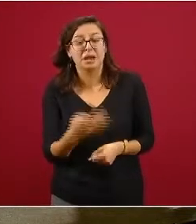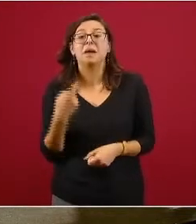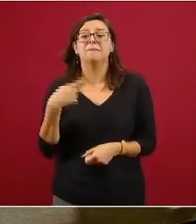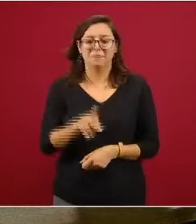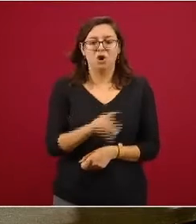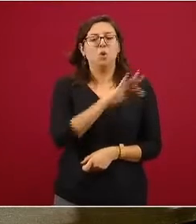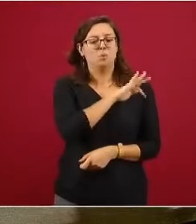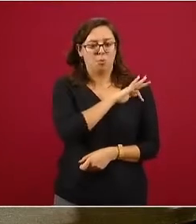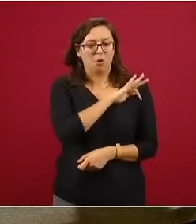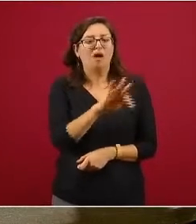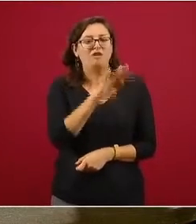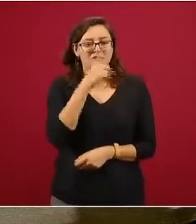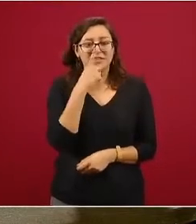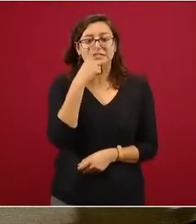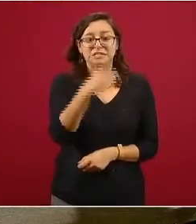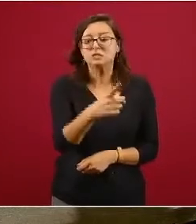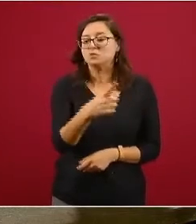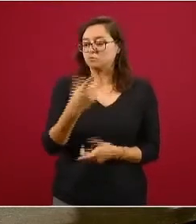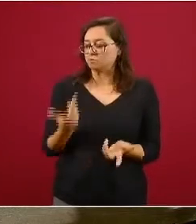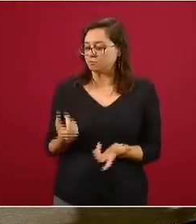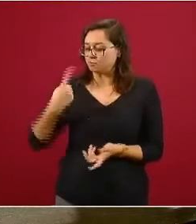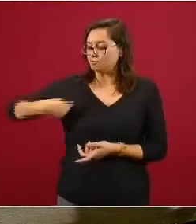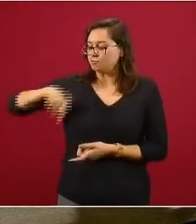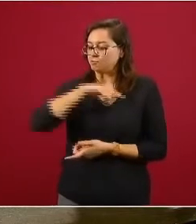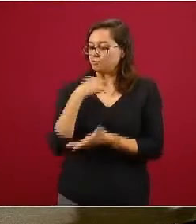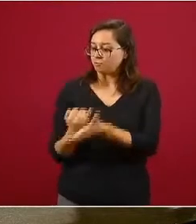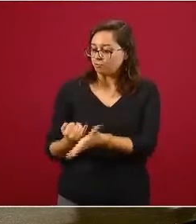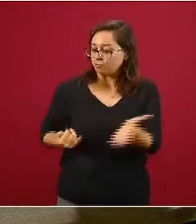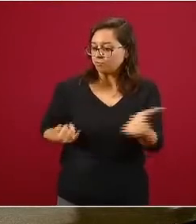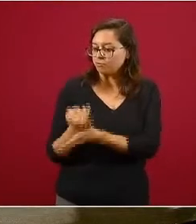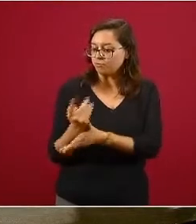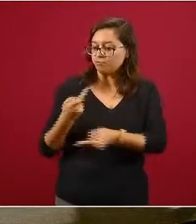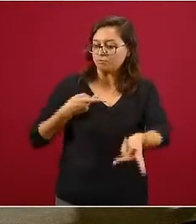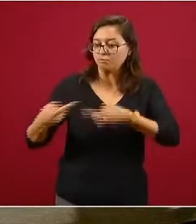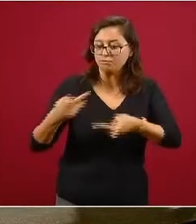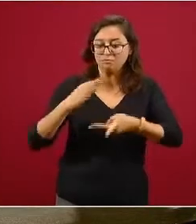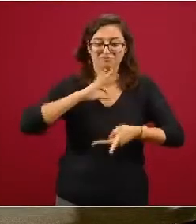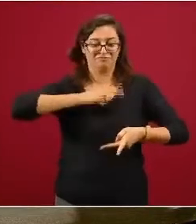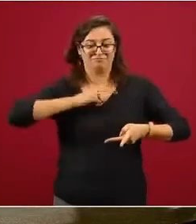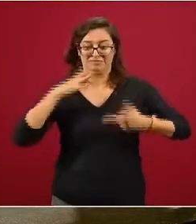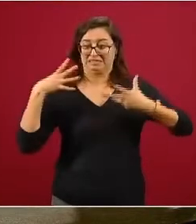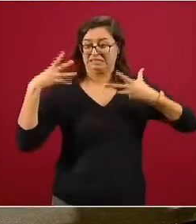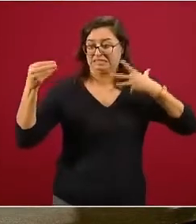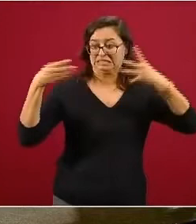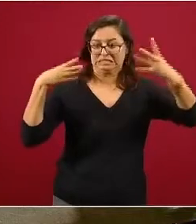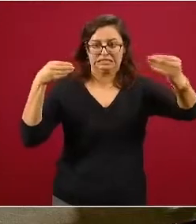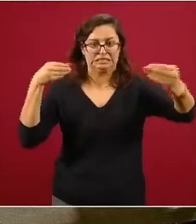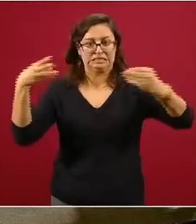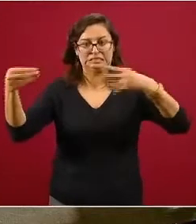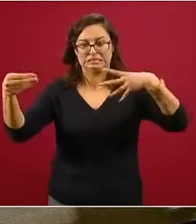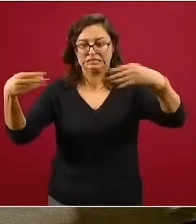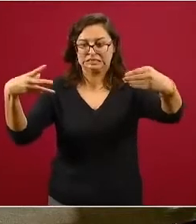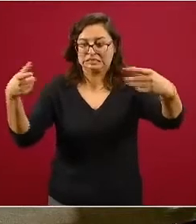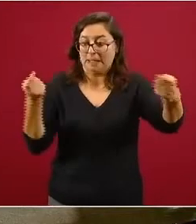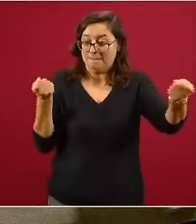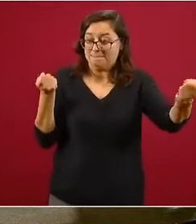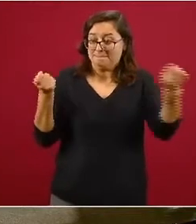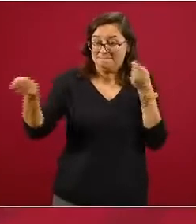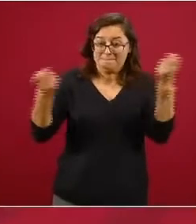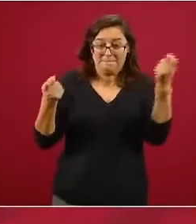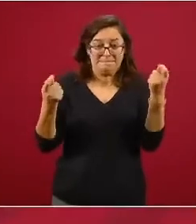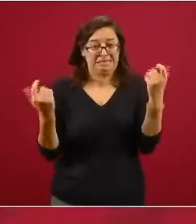medidas que técnicamente son procedentes para mitigar una epidemia, para contener las cadenas de